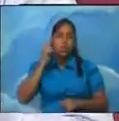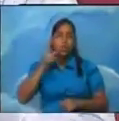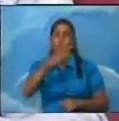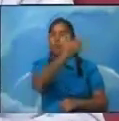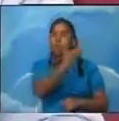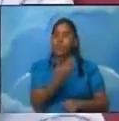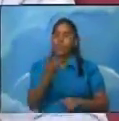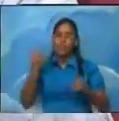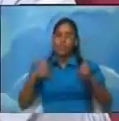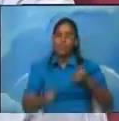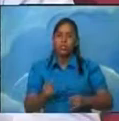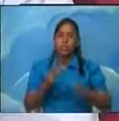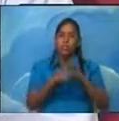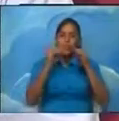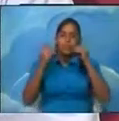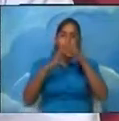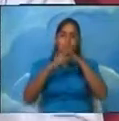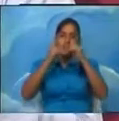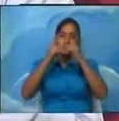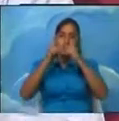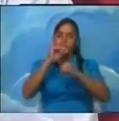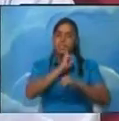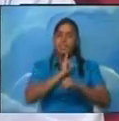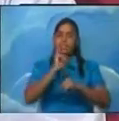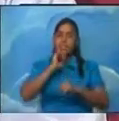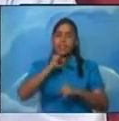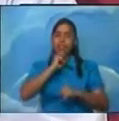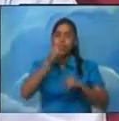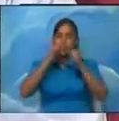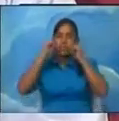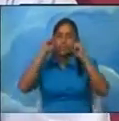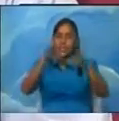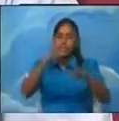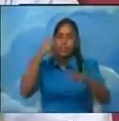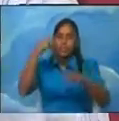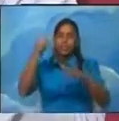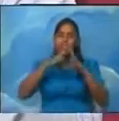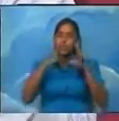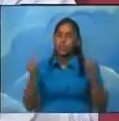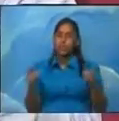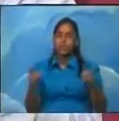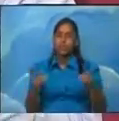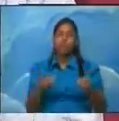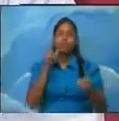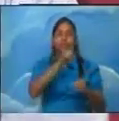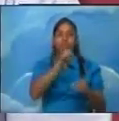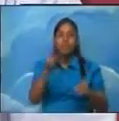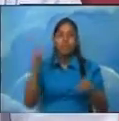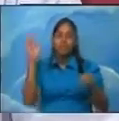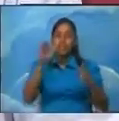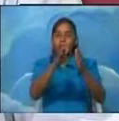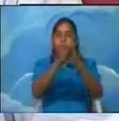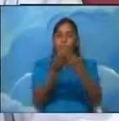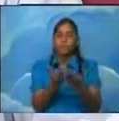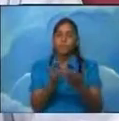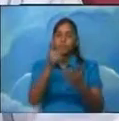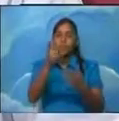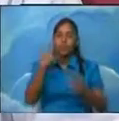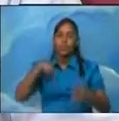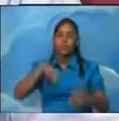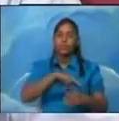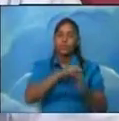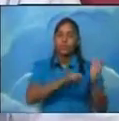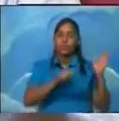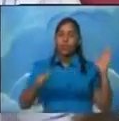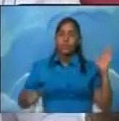vienen teniendo hijos, porque Israel es una bendición para todos, amados hermanos. De ella salió la palabra y de ella salió nuestro